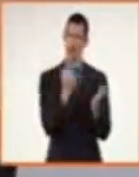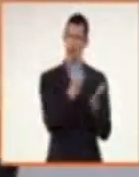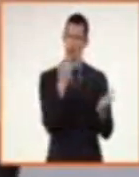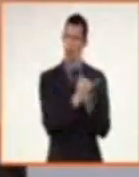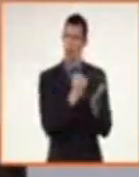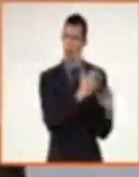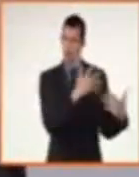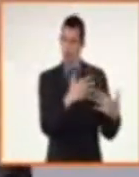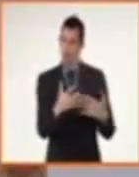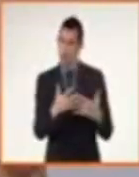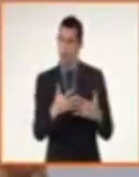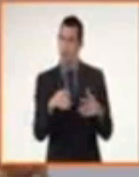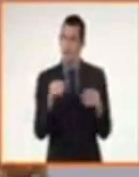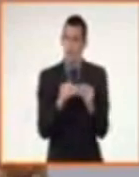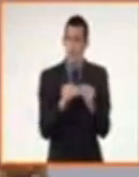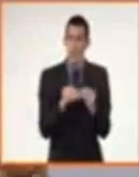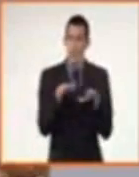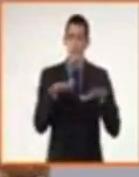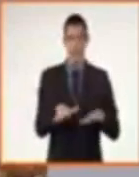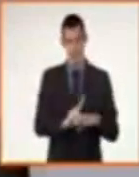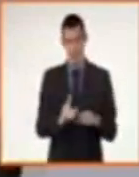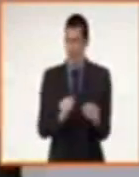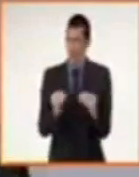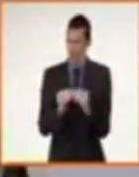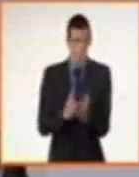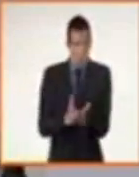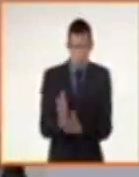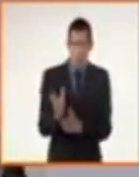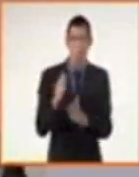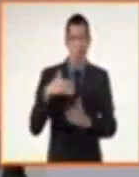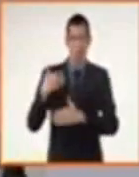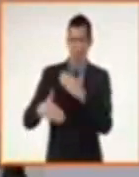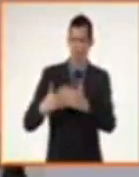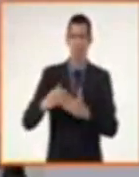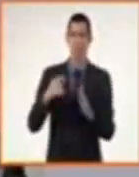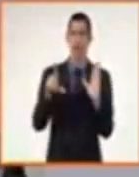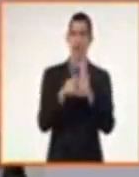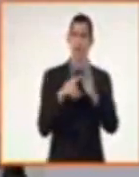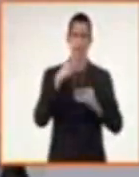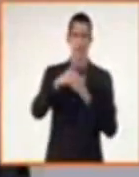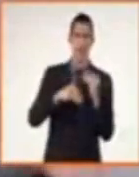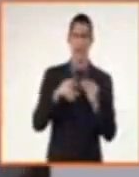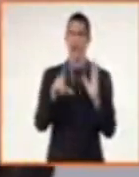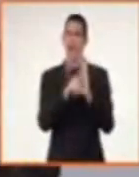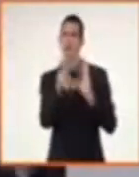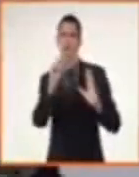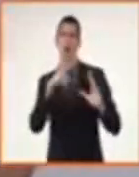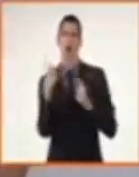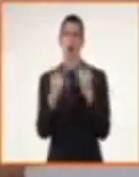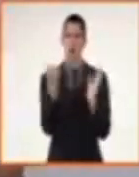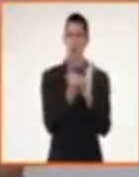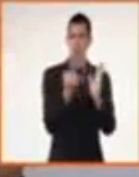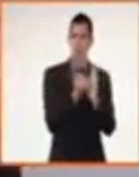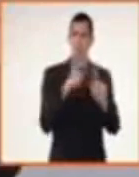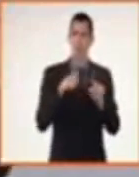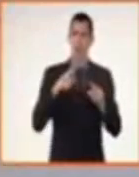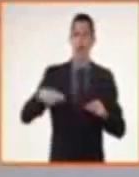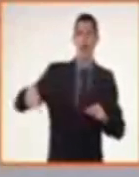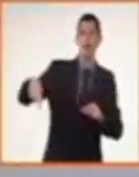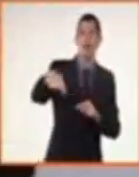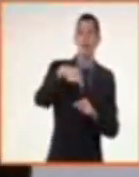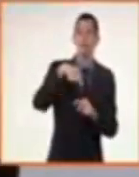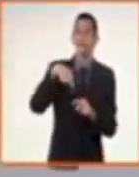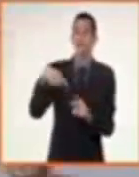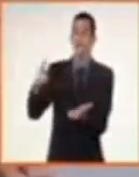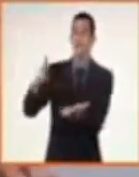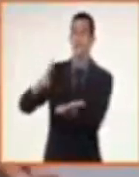al final va a llegar un proyecto de ley que en el que todo el mundo ha tenido oportunidad de opinar, sepa o no de comunicación. Porque al